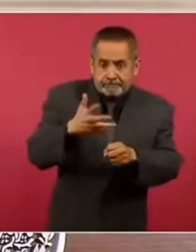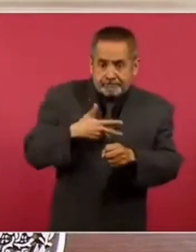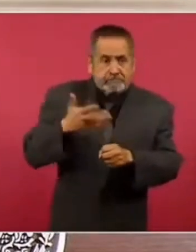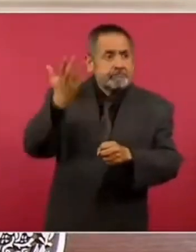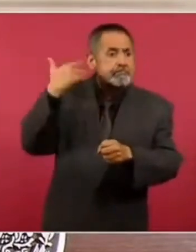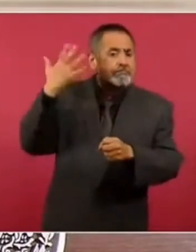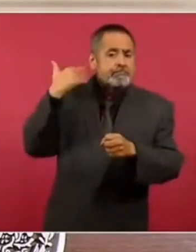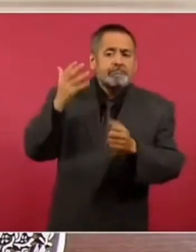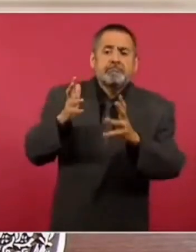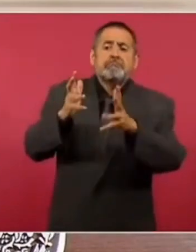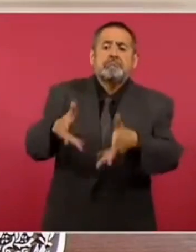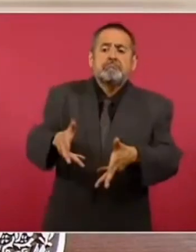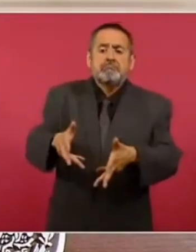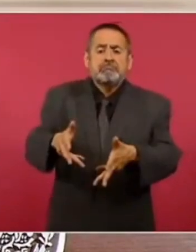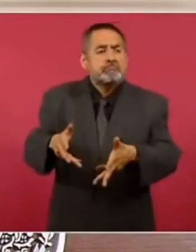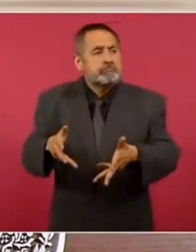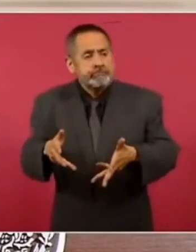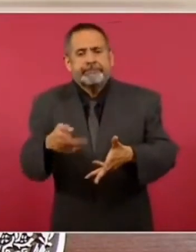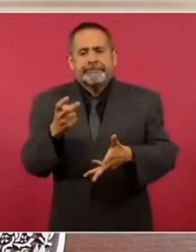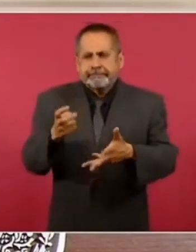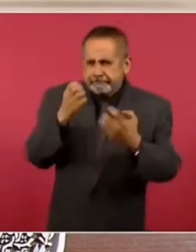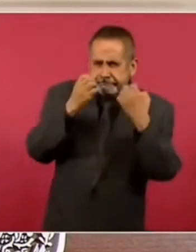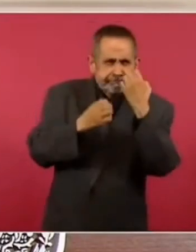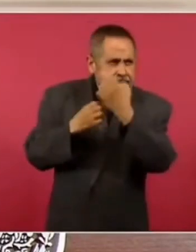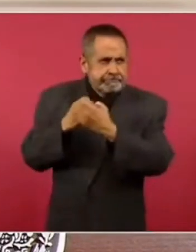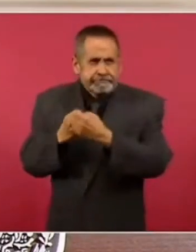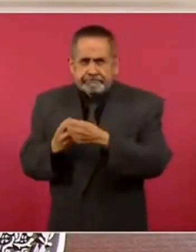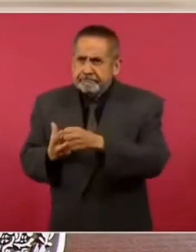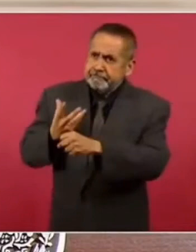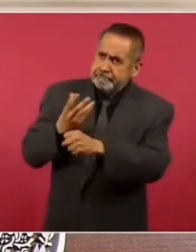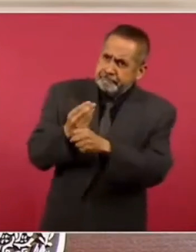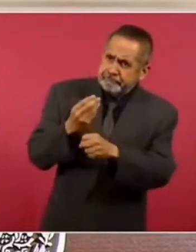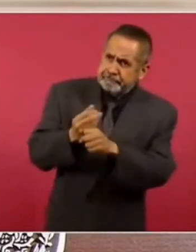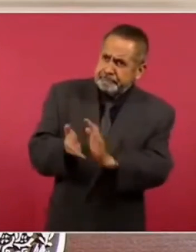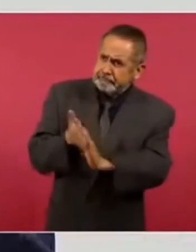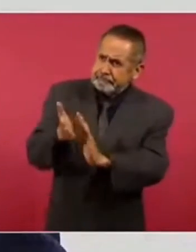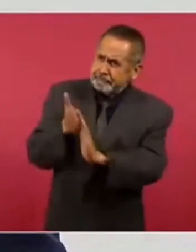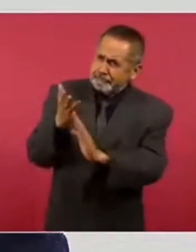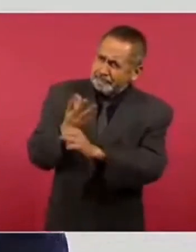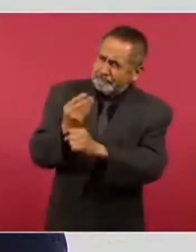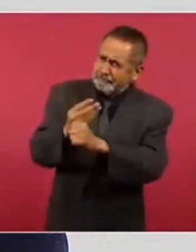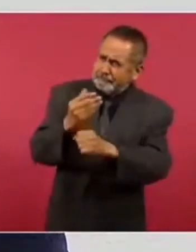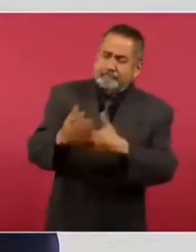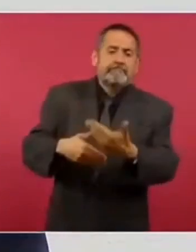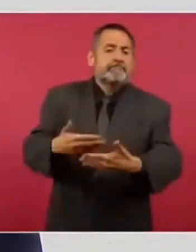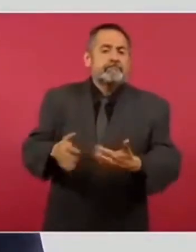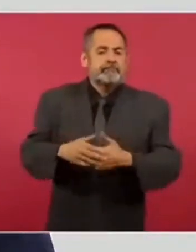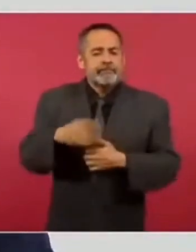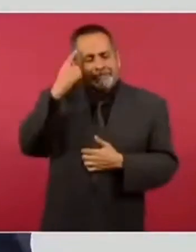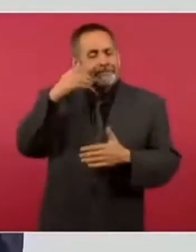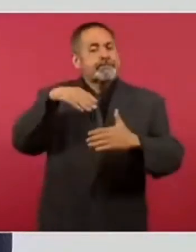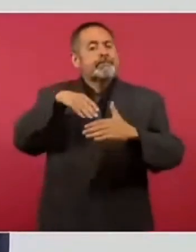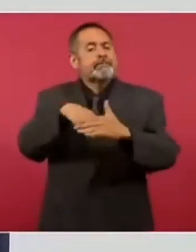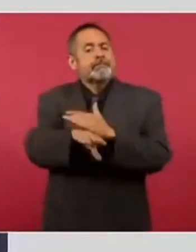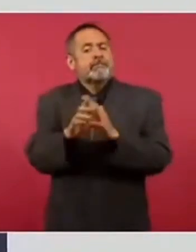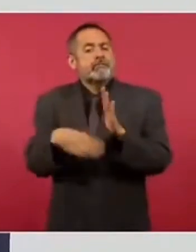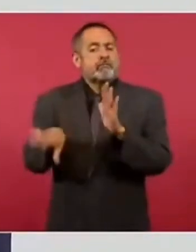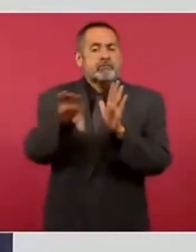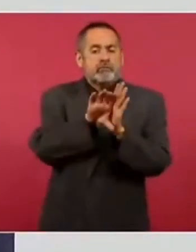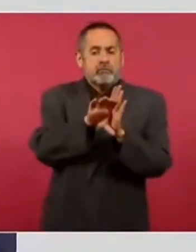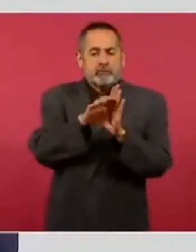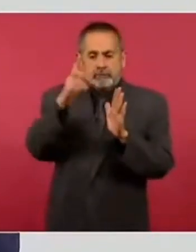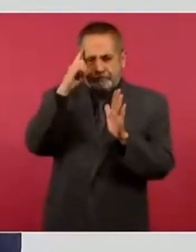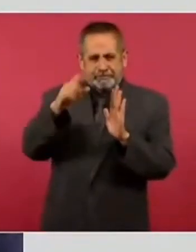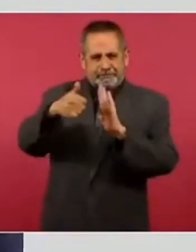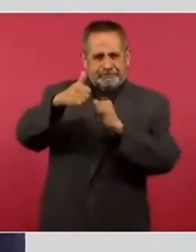operando. Revisar cuáles eran las causas, en particular para que los quirófanos, un número importante de quirófanos